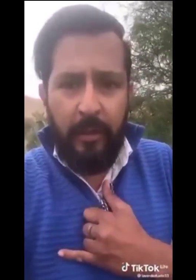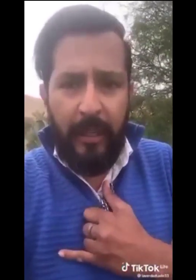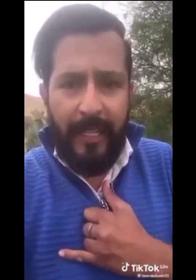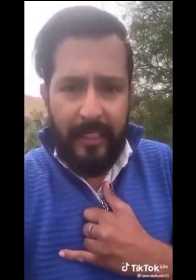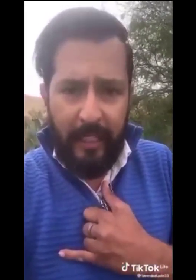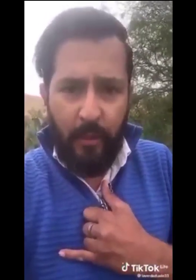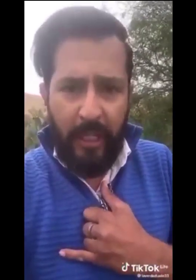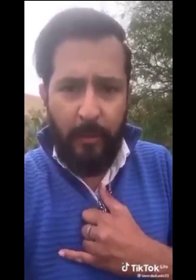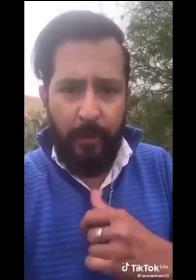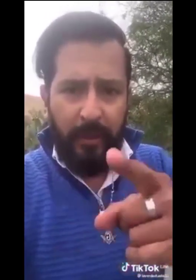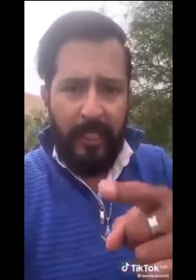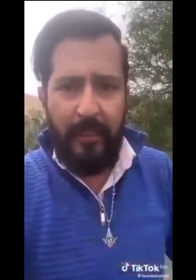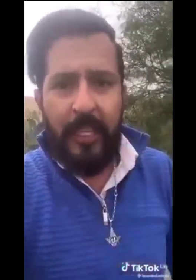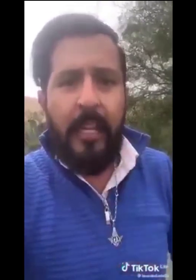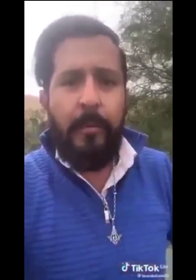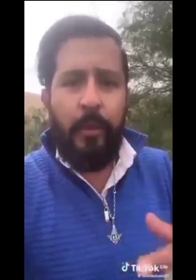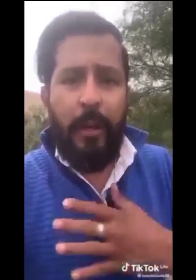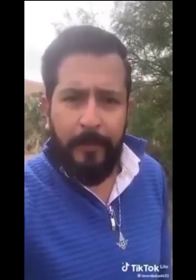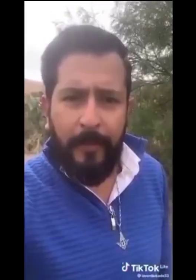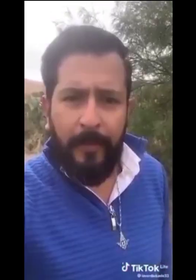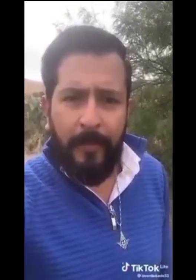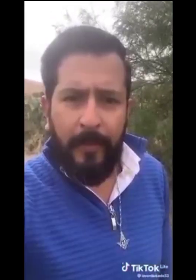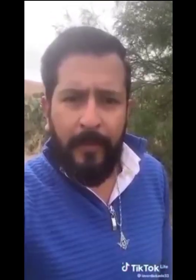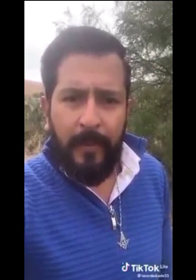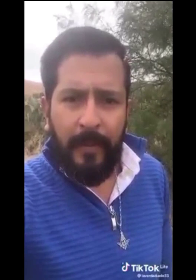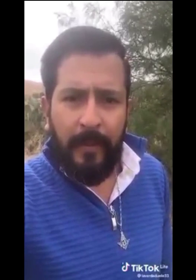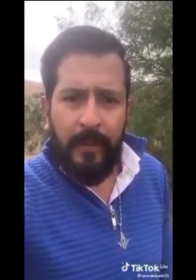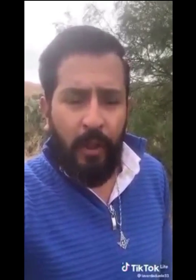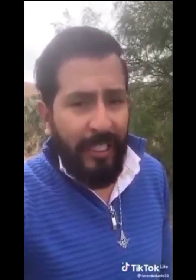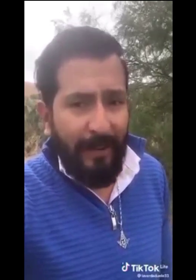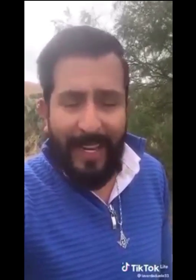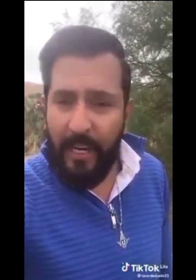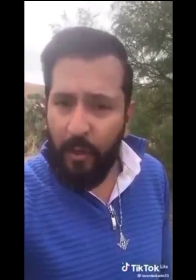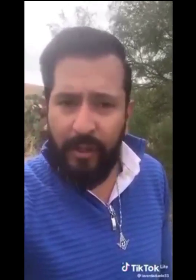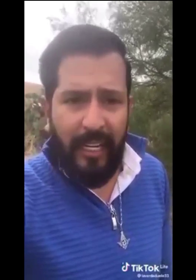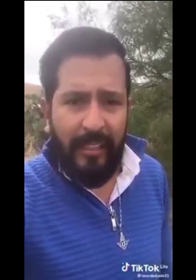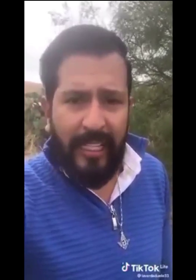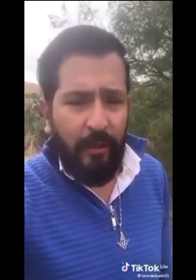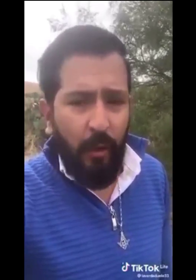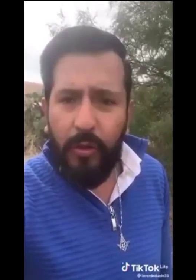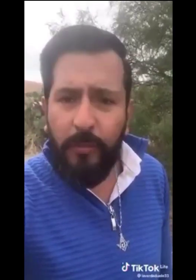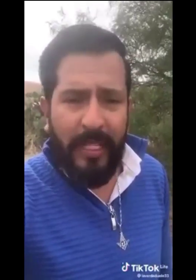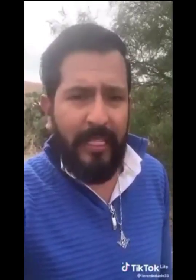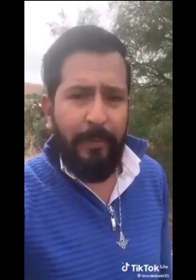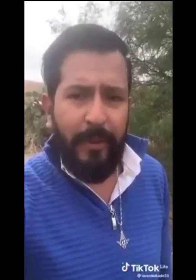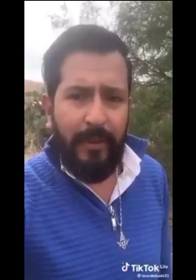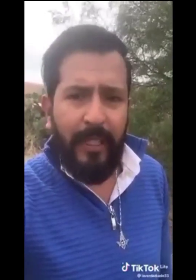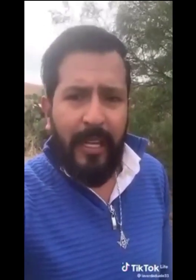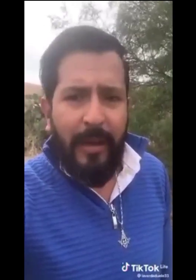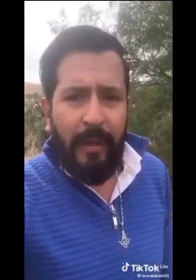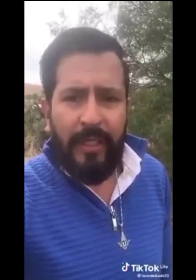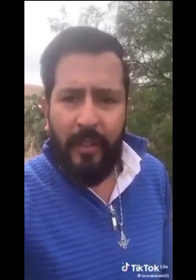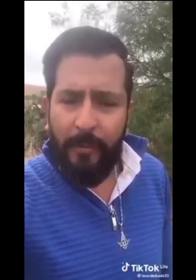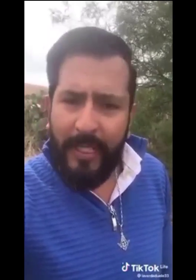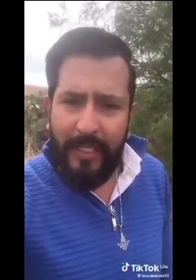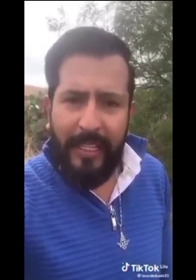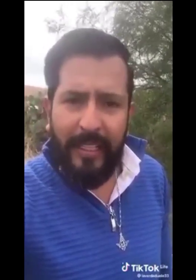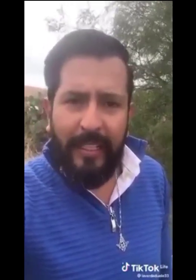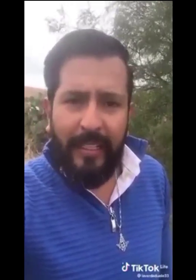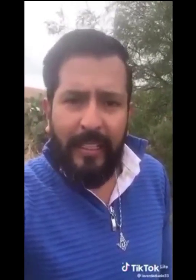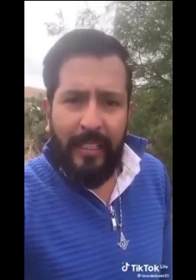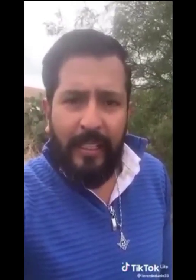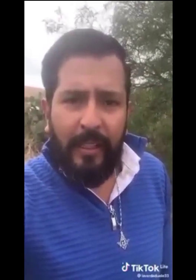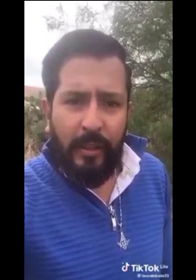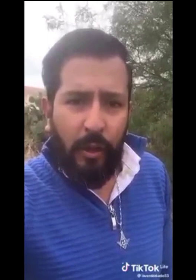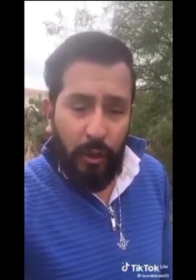sus guerreros que van a seguir luchando por usted. Pero yo sé que va en contra de todos sus principios, pero señor